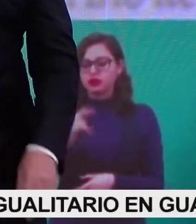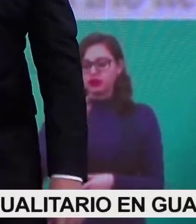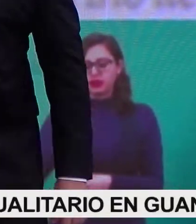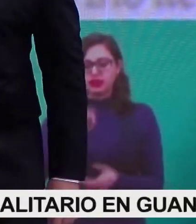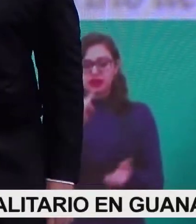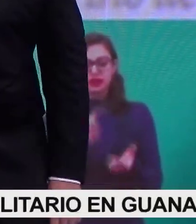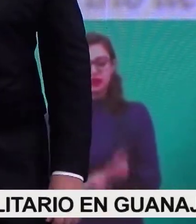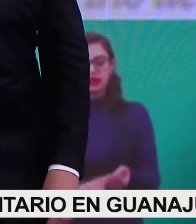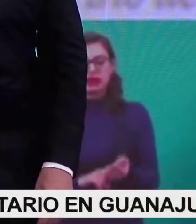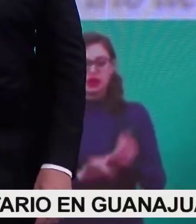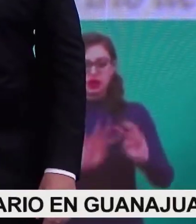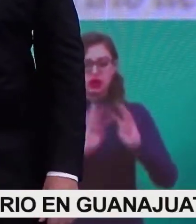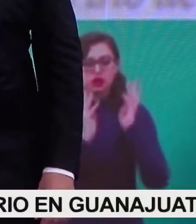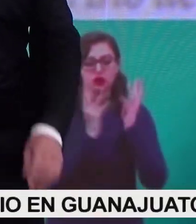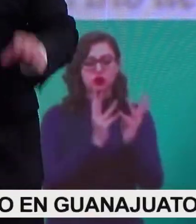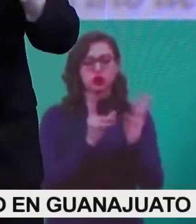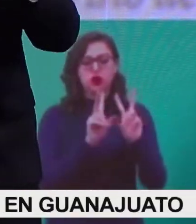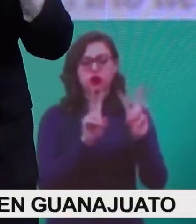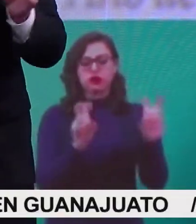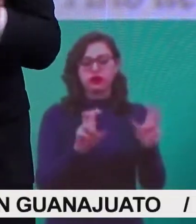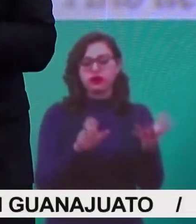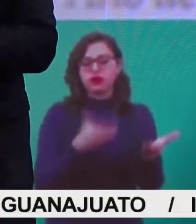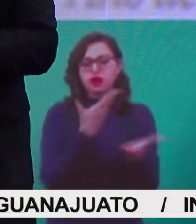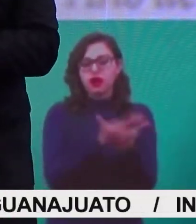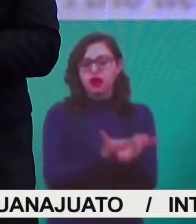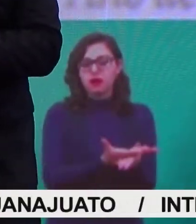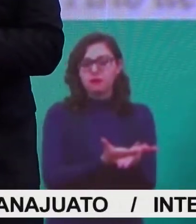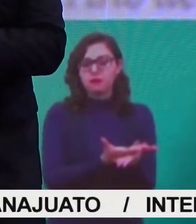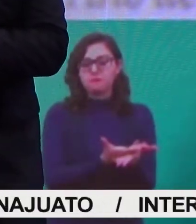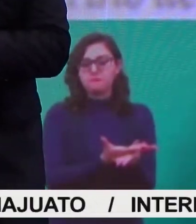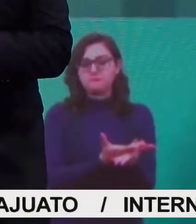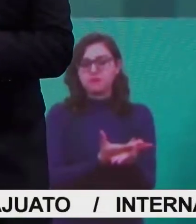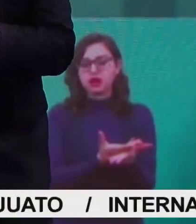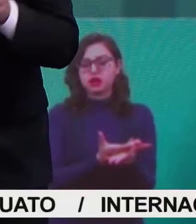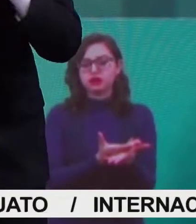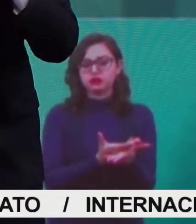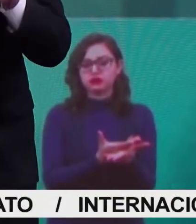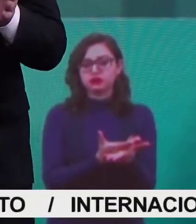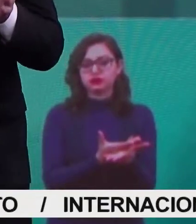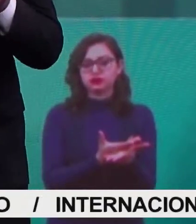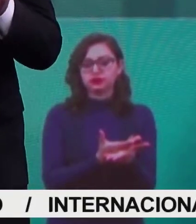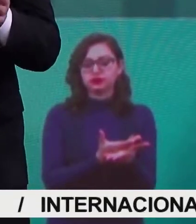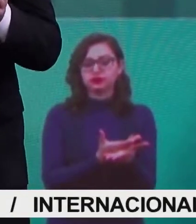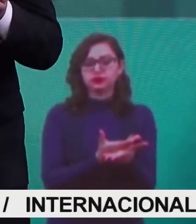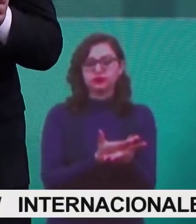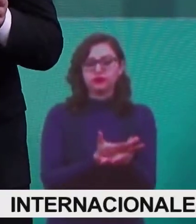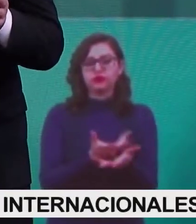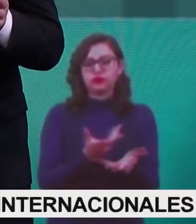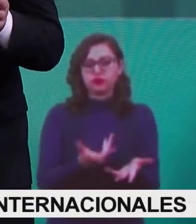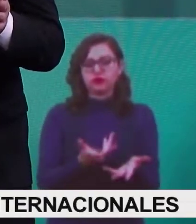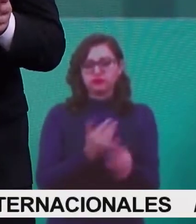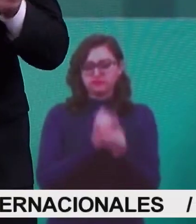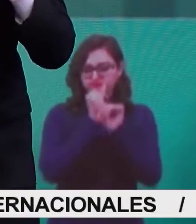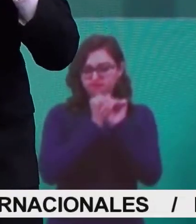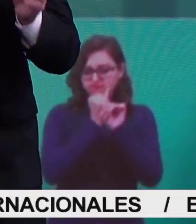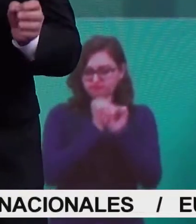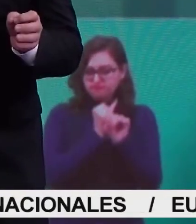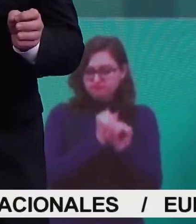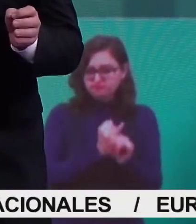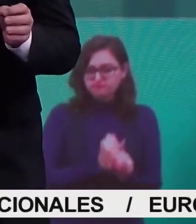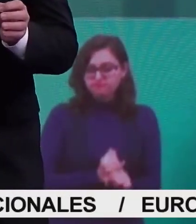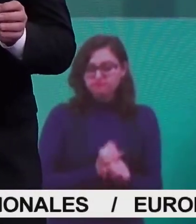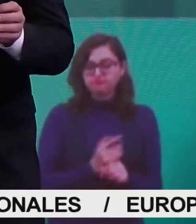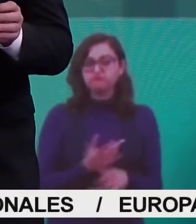de la Salud, hizo una recomendación mundial. No celebren las fiestas navideñas. La variante de COVID de Omicron es